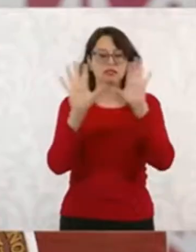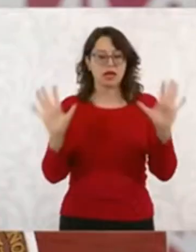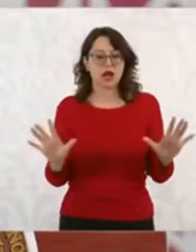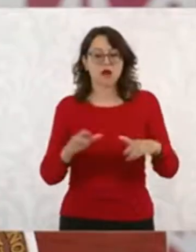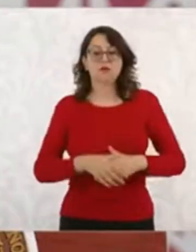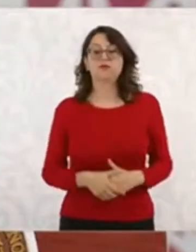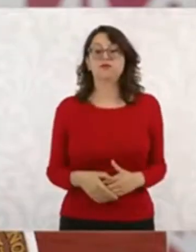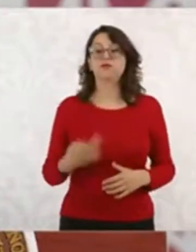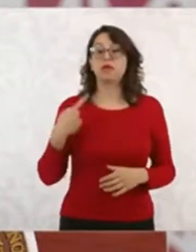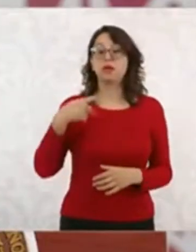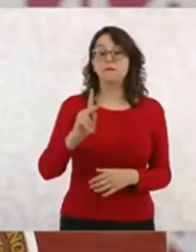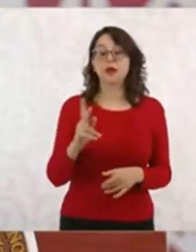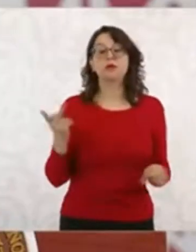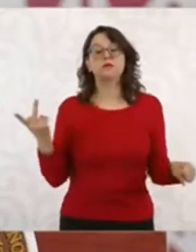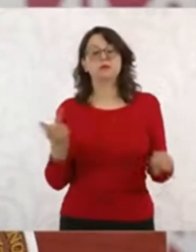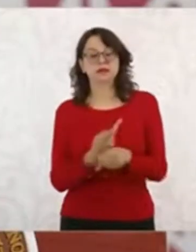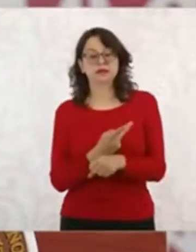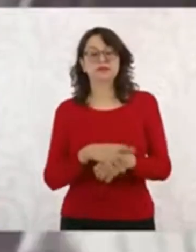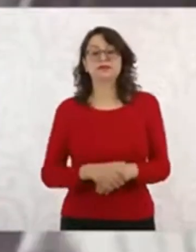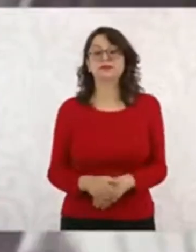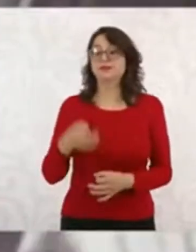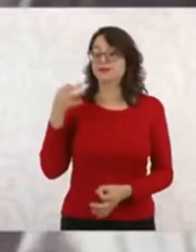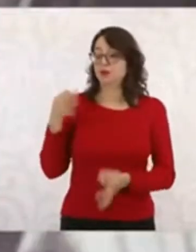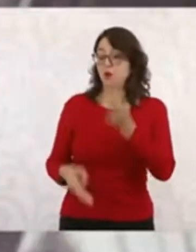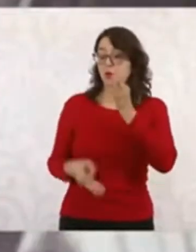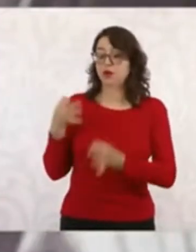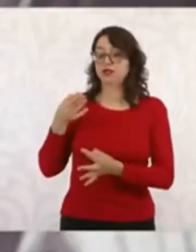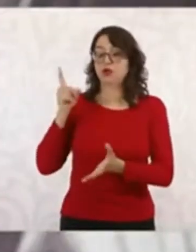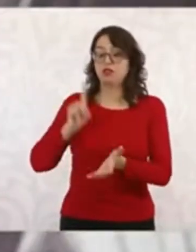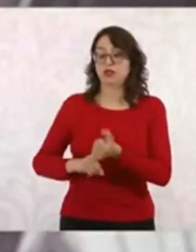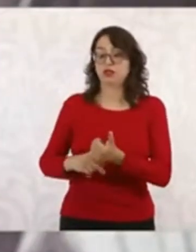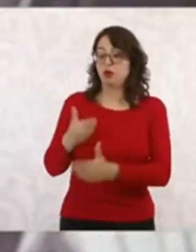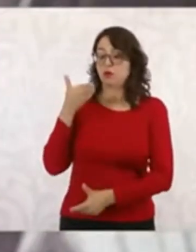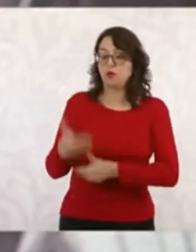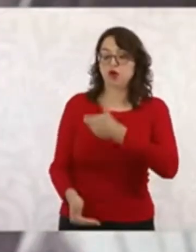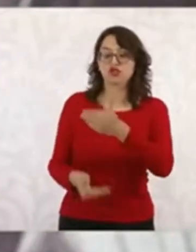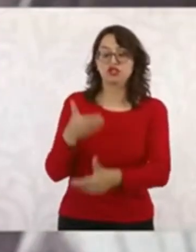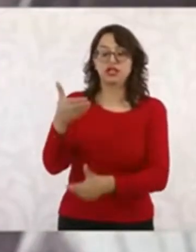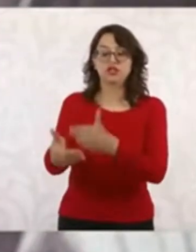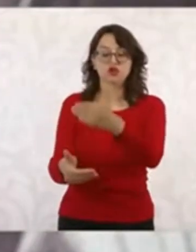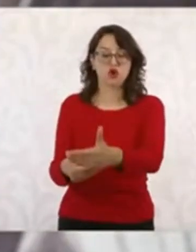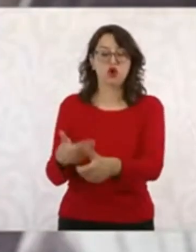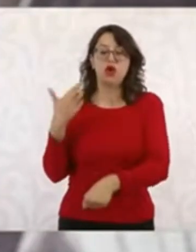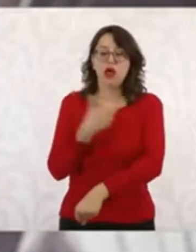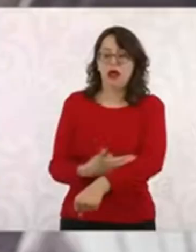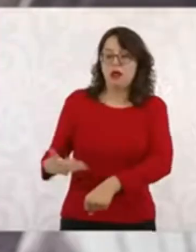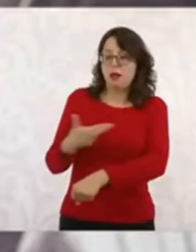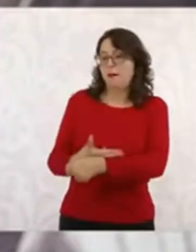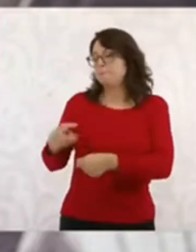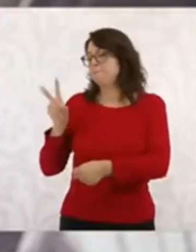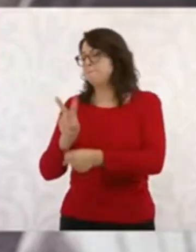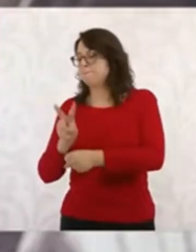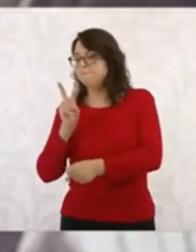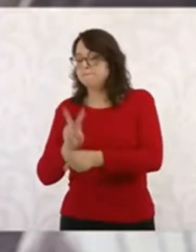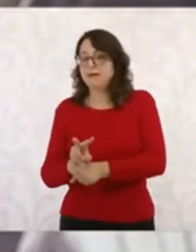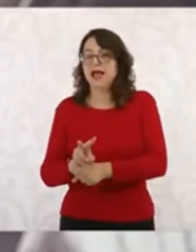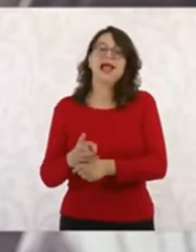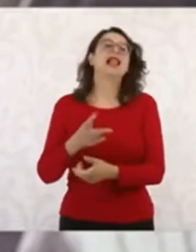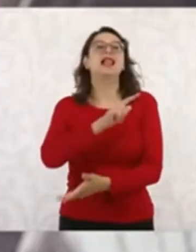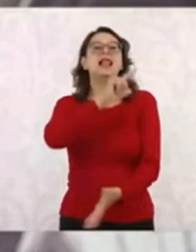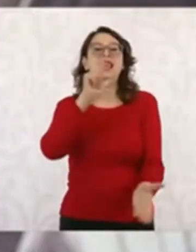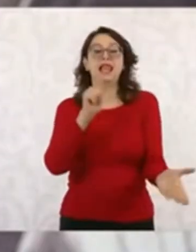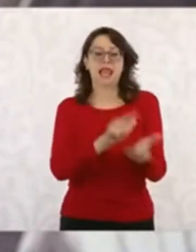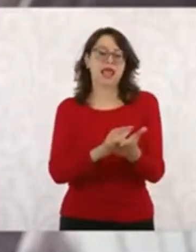de leyes procesales. Las leyes procesales son aquellas que regulan los juicios o procedimientos,